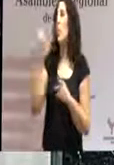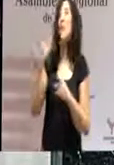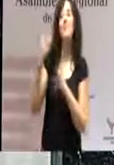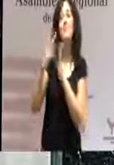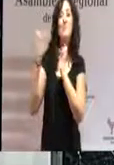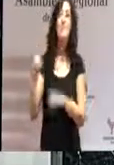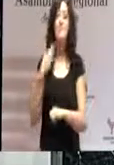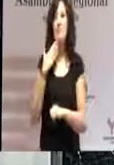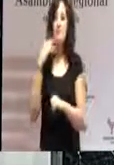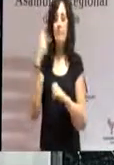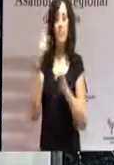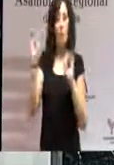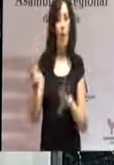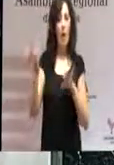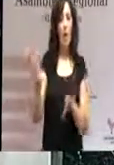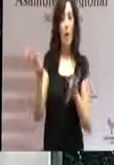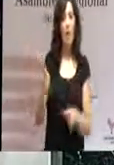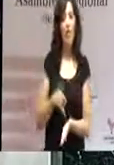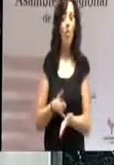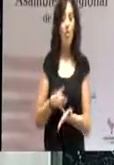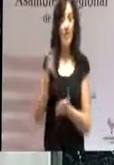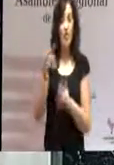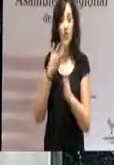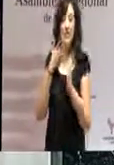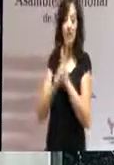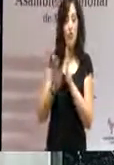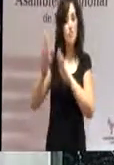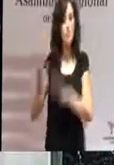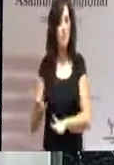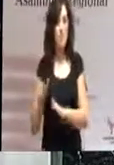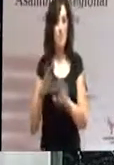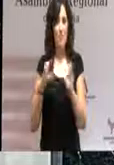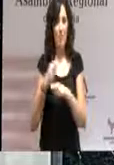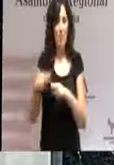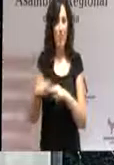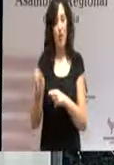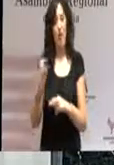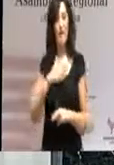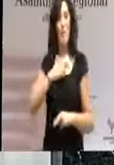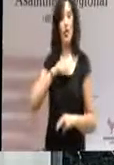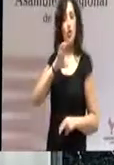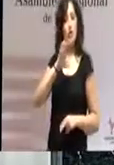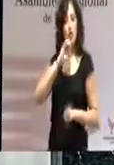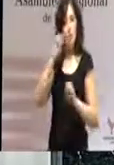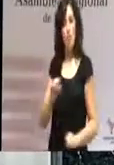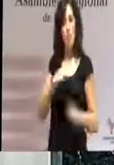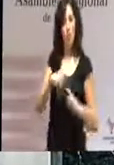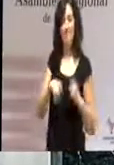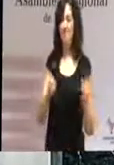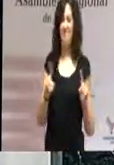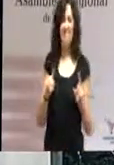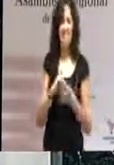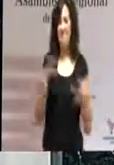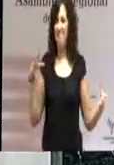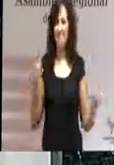y eso es partidismo, no es patriotismo. El más dañino de la historia de esta región, un